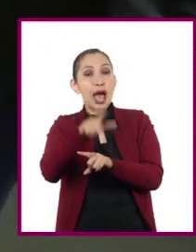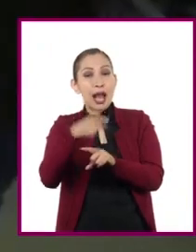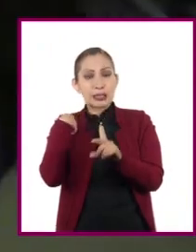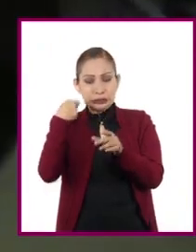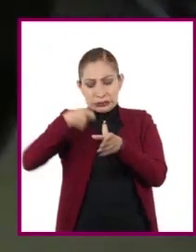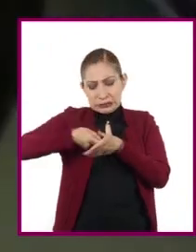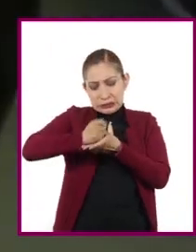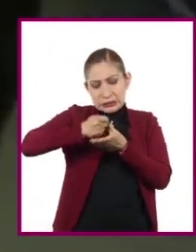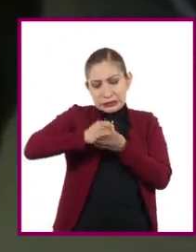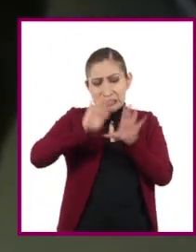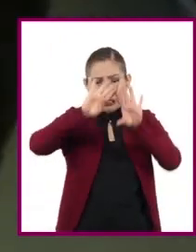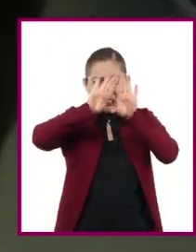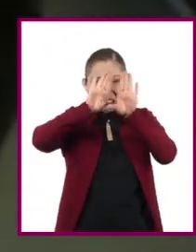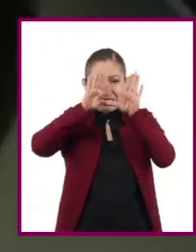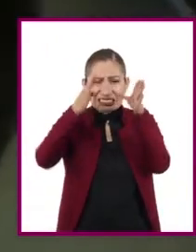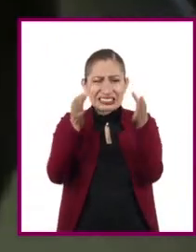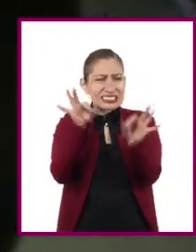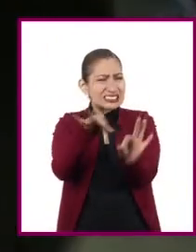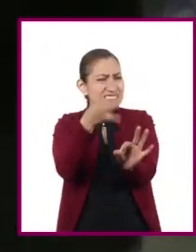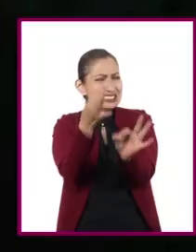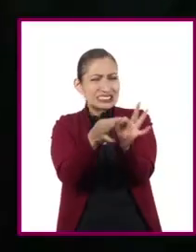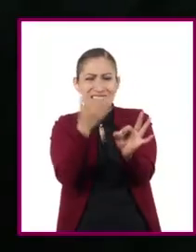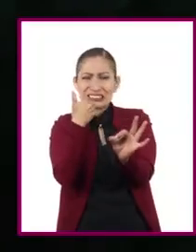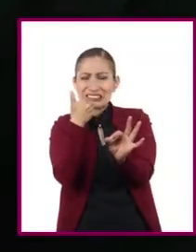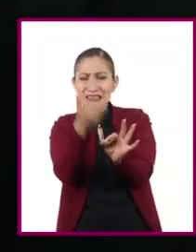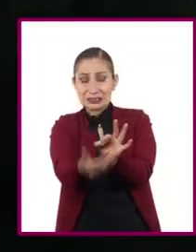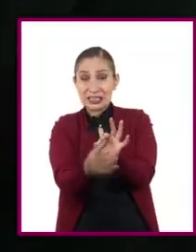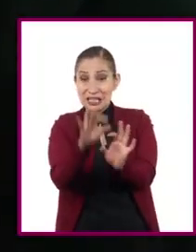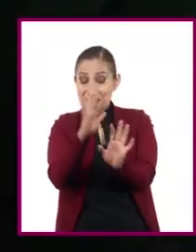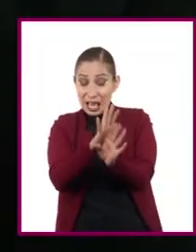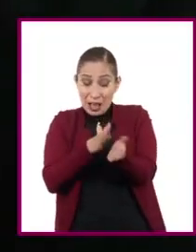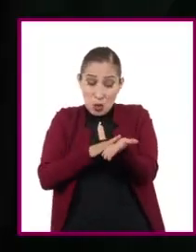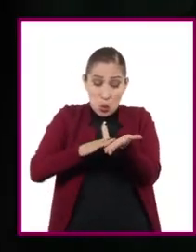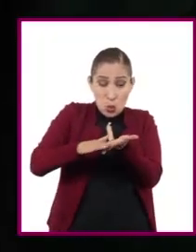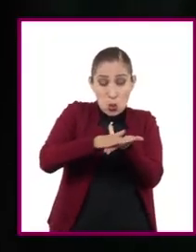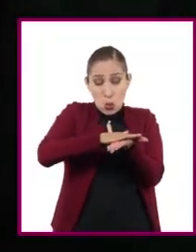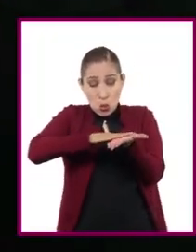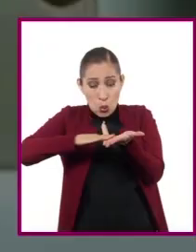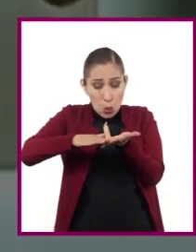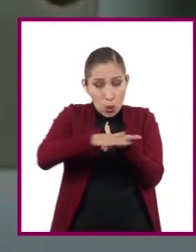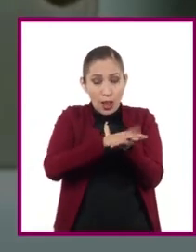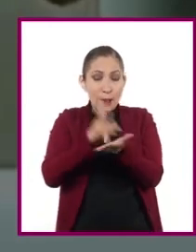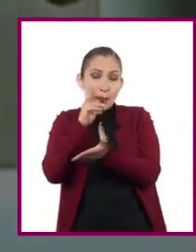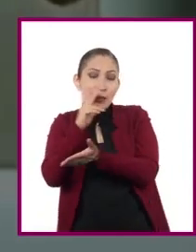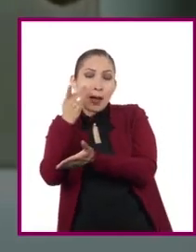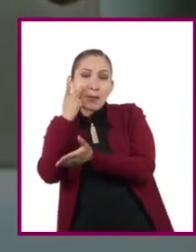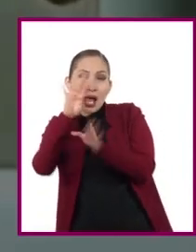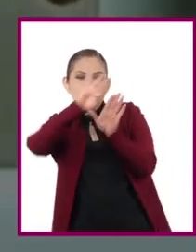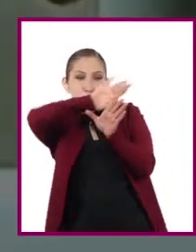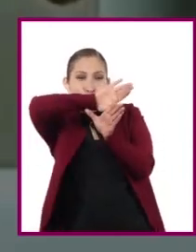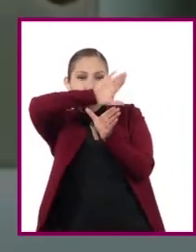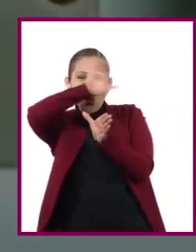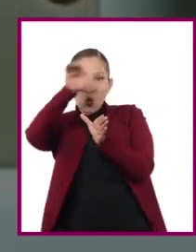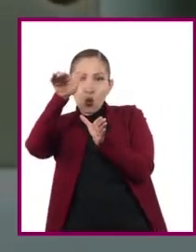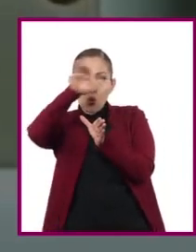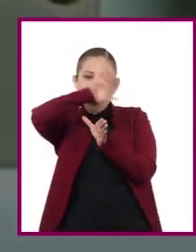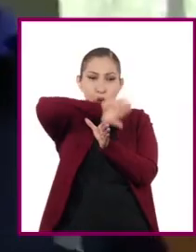adquirir la curvatura correcta. Una vez pulido, se le hacen pruebas de curvatura.